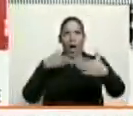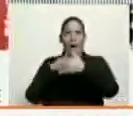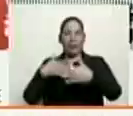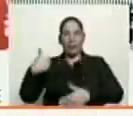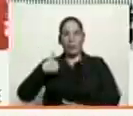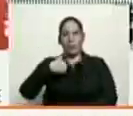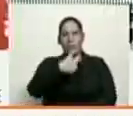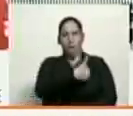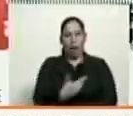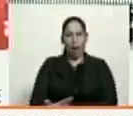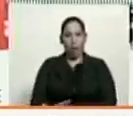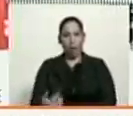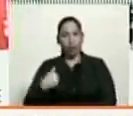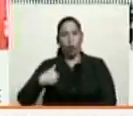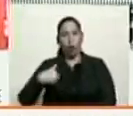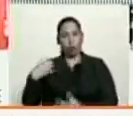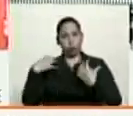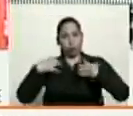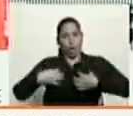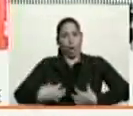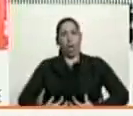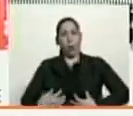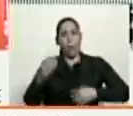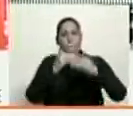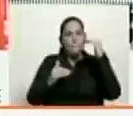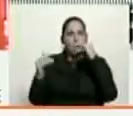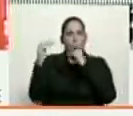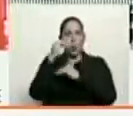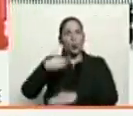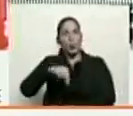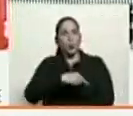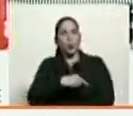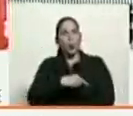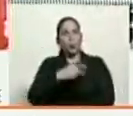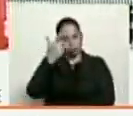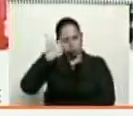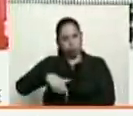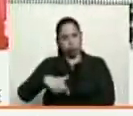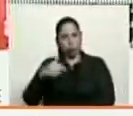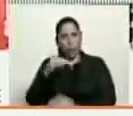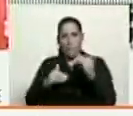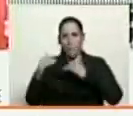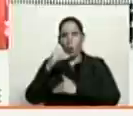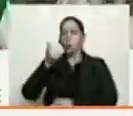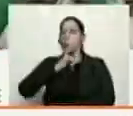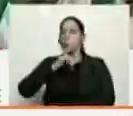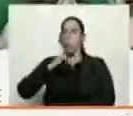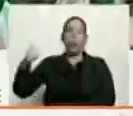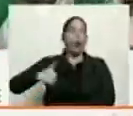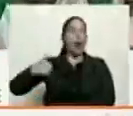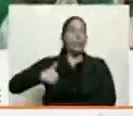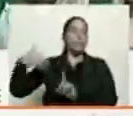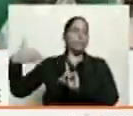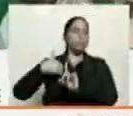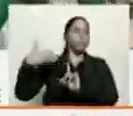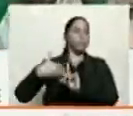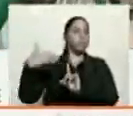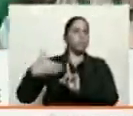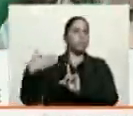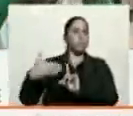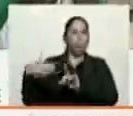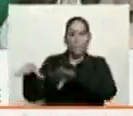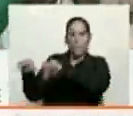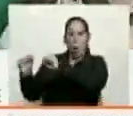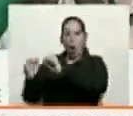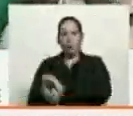moral. Y así estamos nosotros, tenemos un chaleco moral para aguantar cualquier presión que el